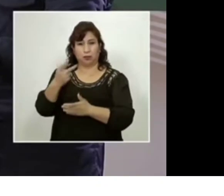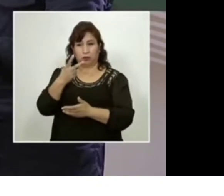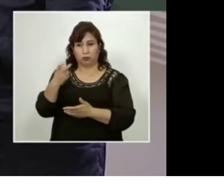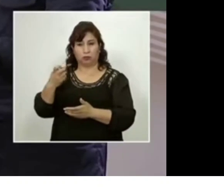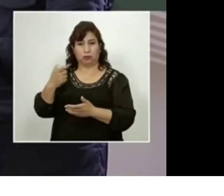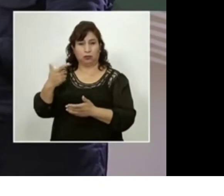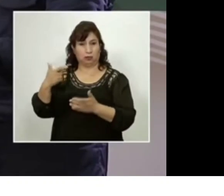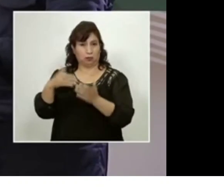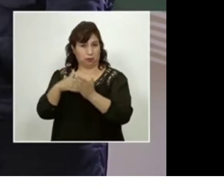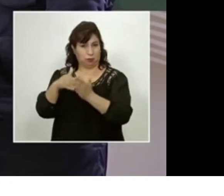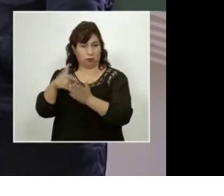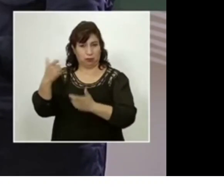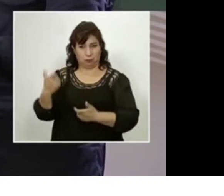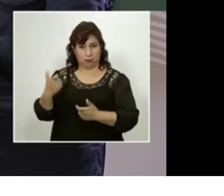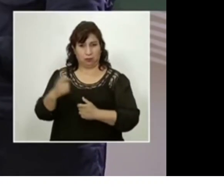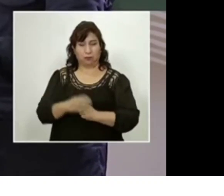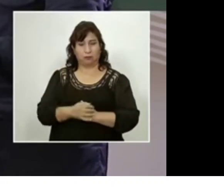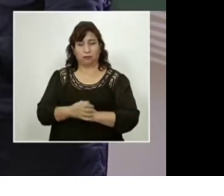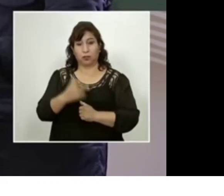millones de pesos.